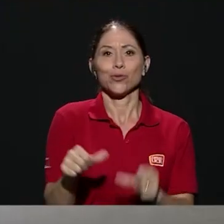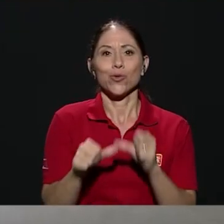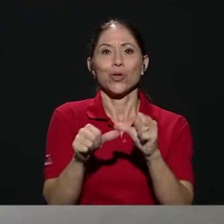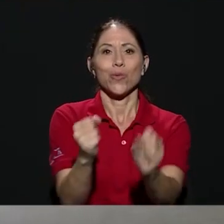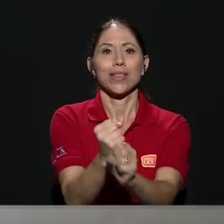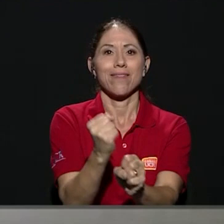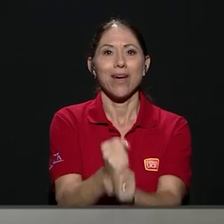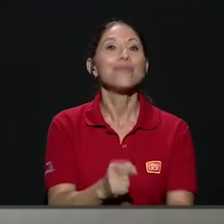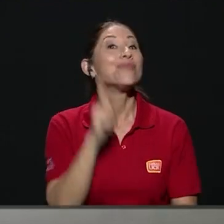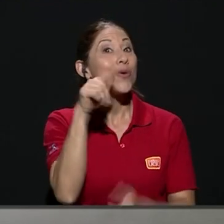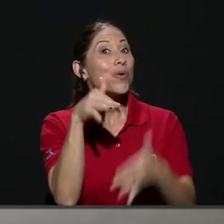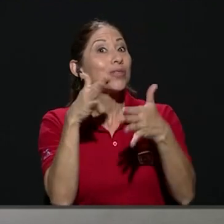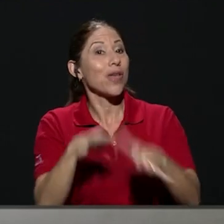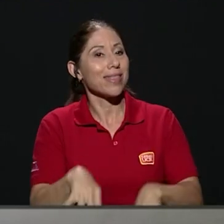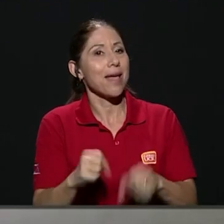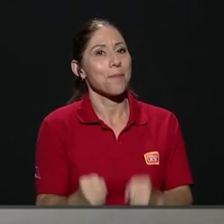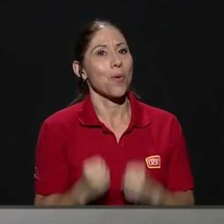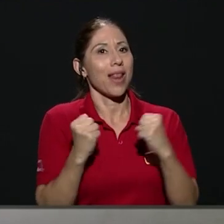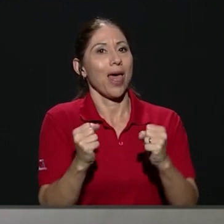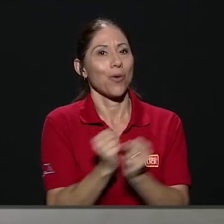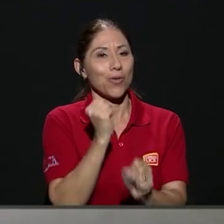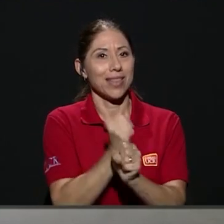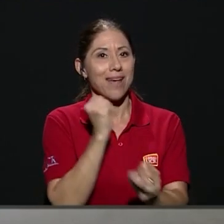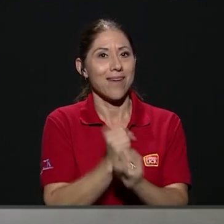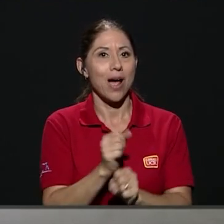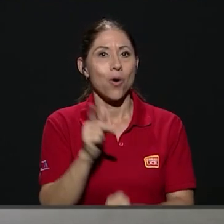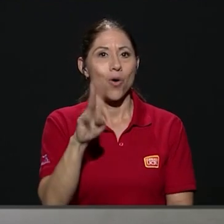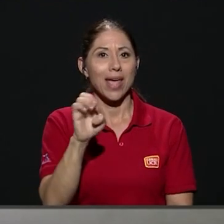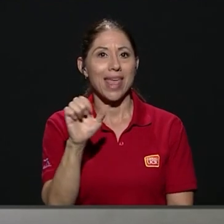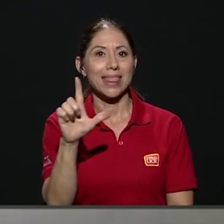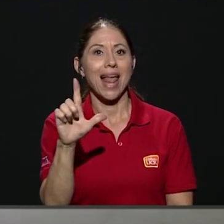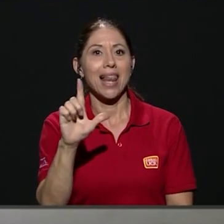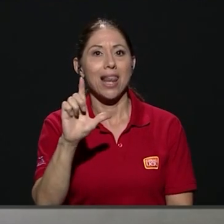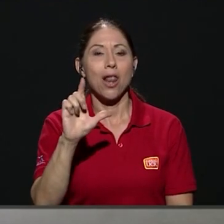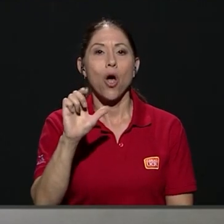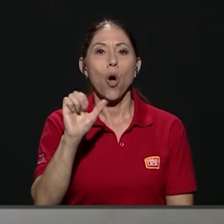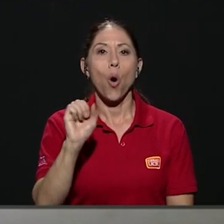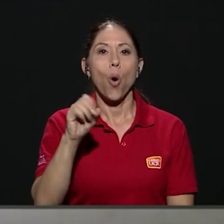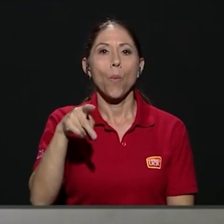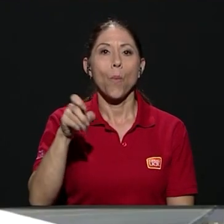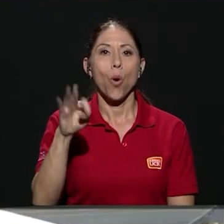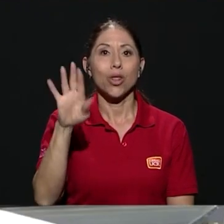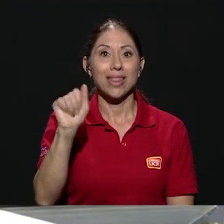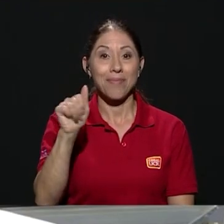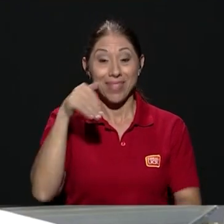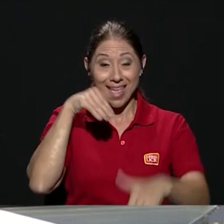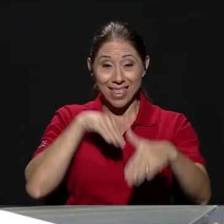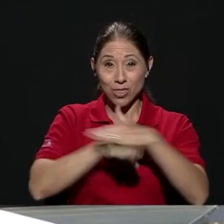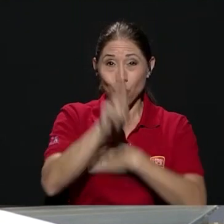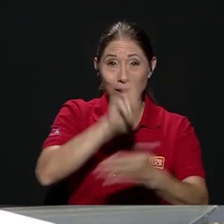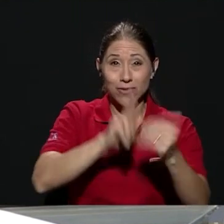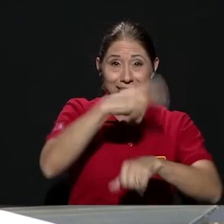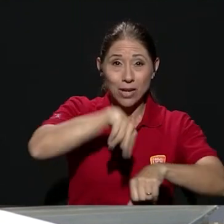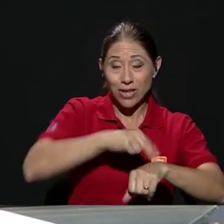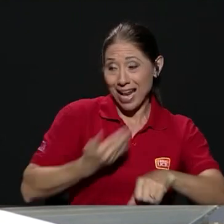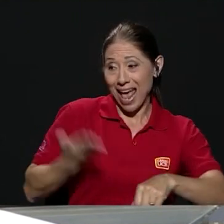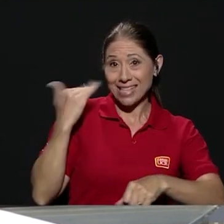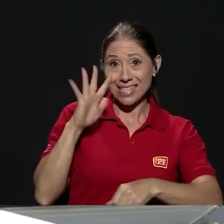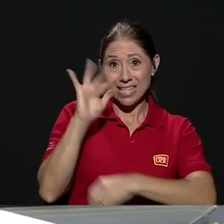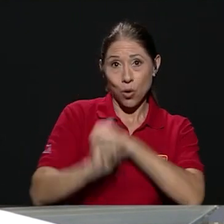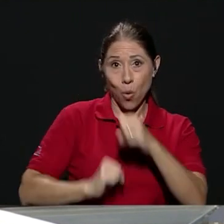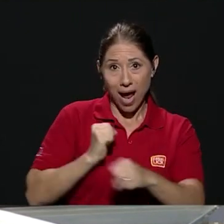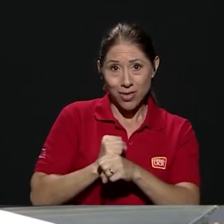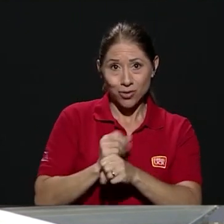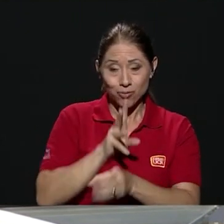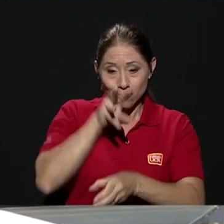Claro, uno de esos estudiantes que se ha empoderado con todo este trabajo que ustedes realizan es Kendall Loporta, quien ingresó a la Universidad Nacional hace 5 años y desde